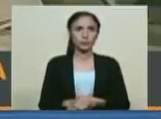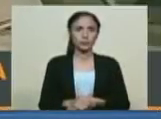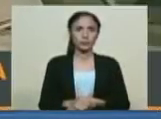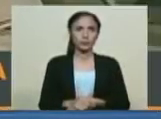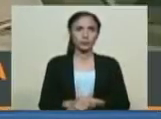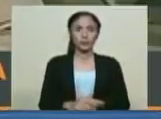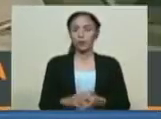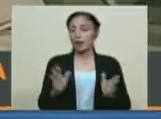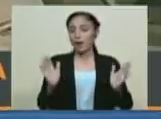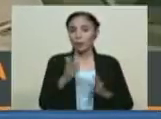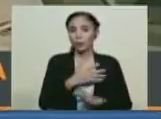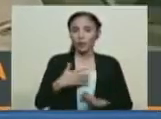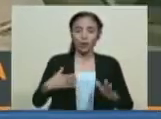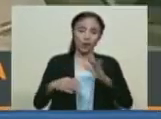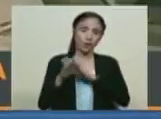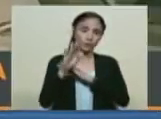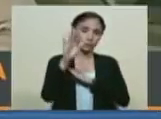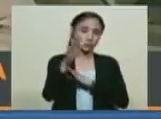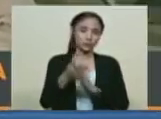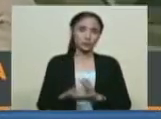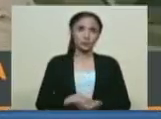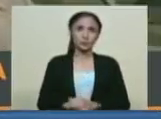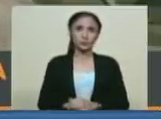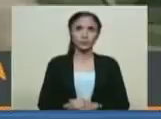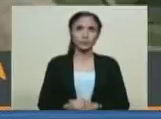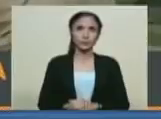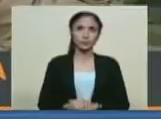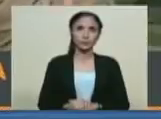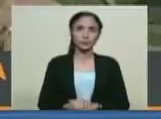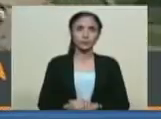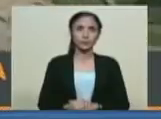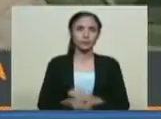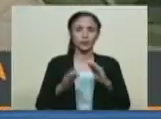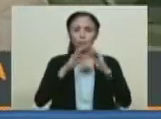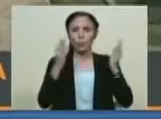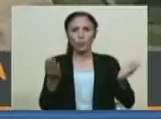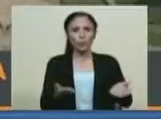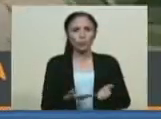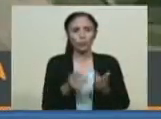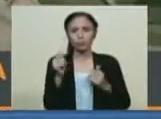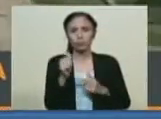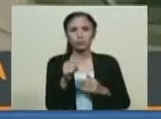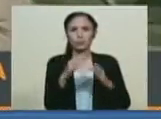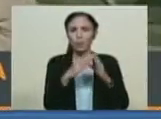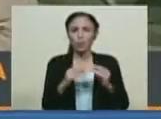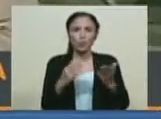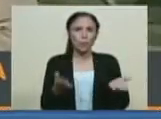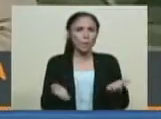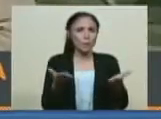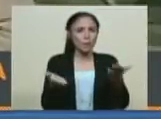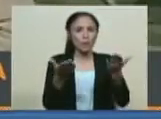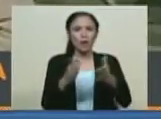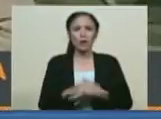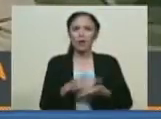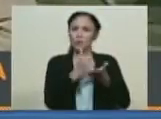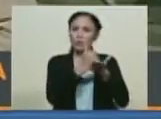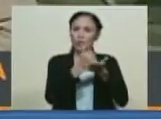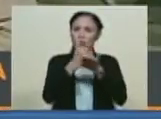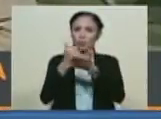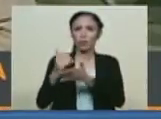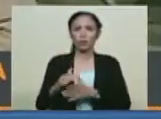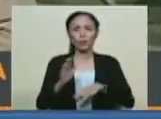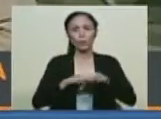de comerse el mundo, de andar por el mundo entero, de seguir construyendo. Porque es una